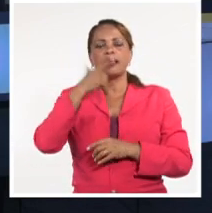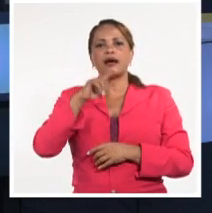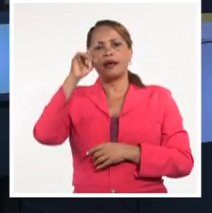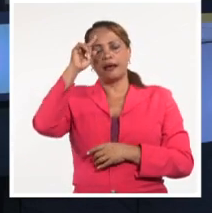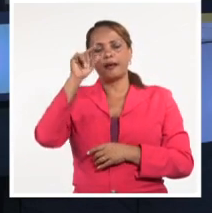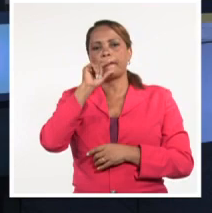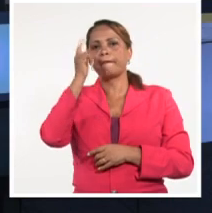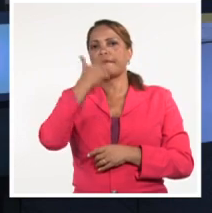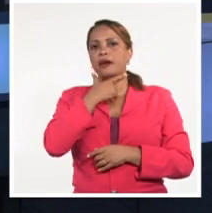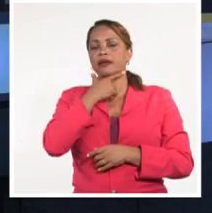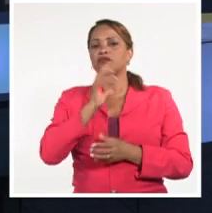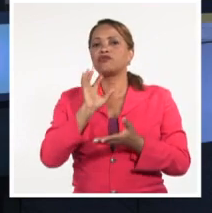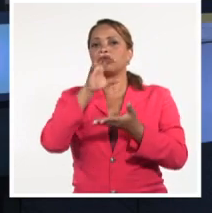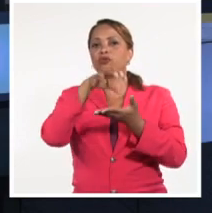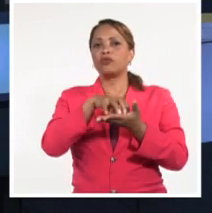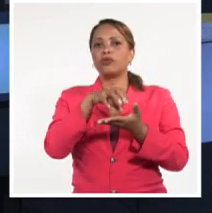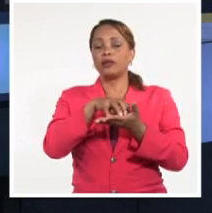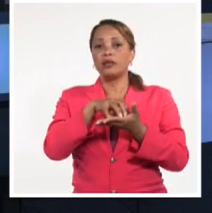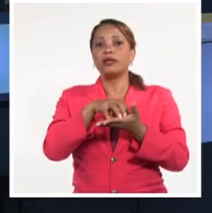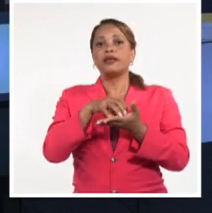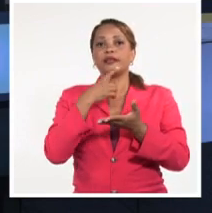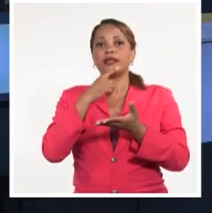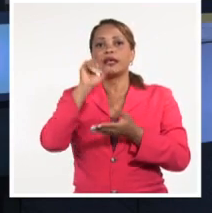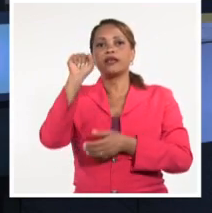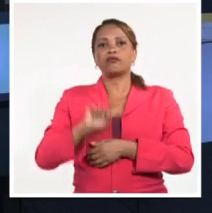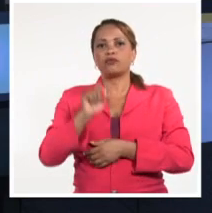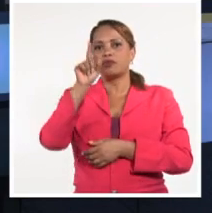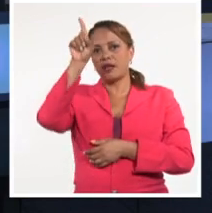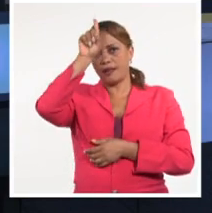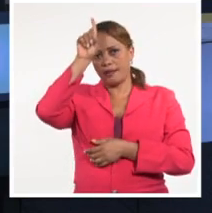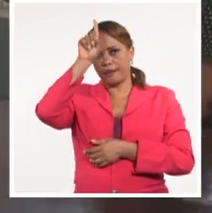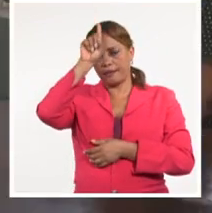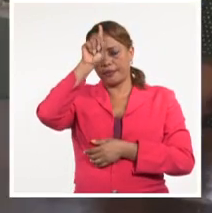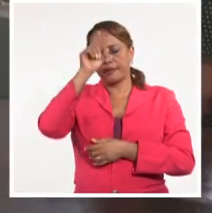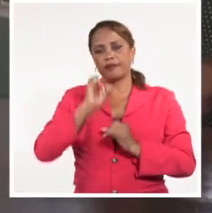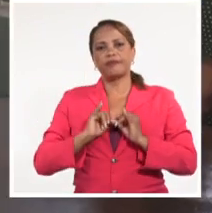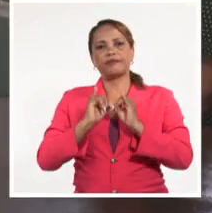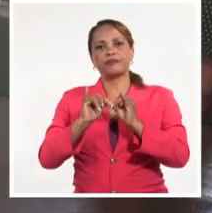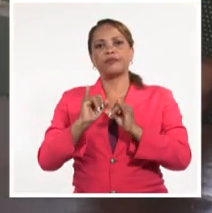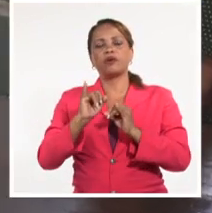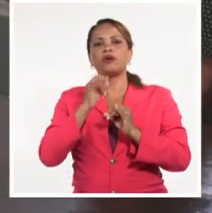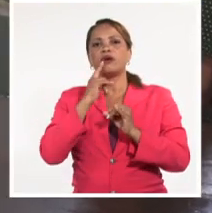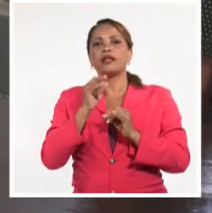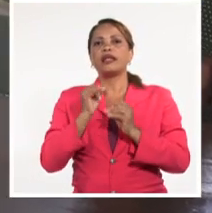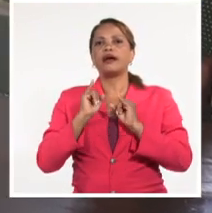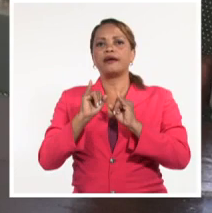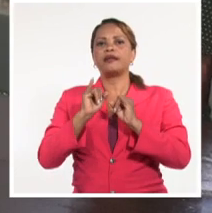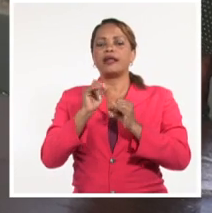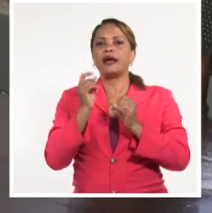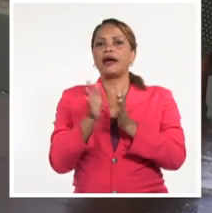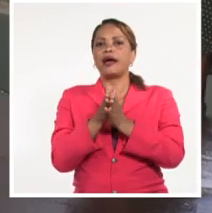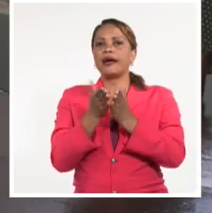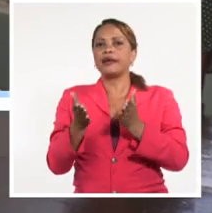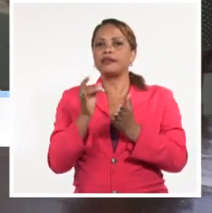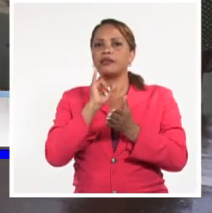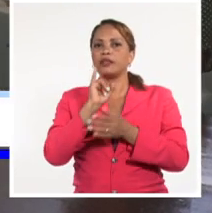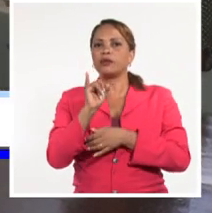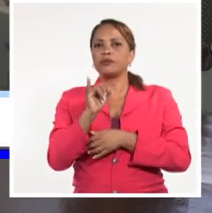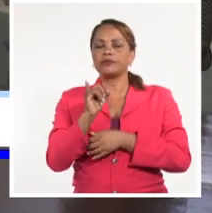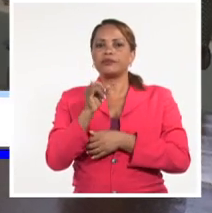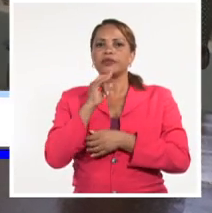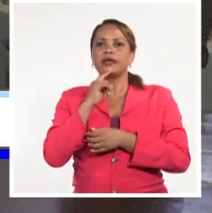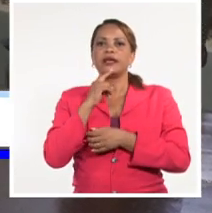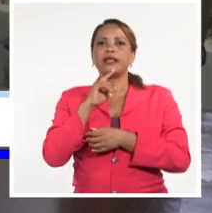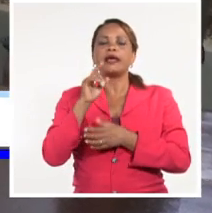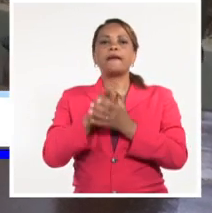ciudad perteneciente al estado de Baviera, en el sur de Alemania. Así lo informó la Agencia Cubana de Noticias. La rectora de la Casa de Altos